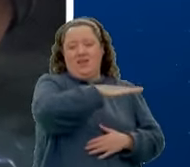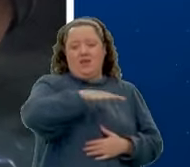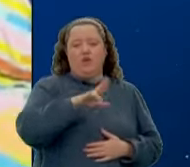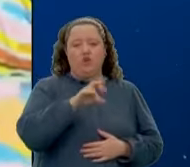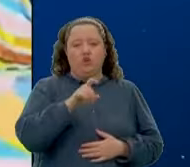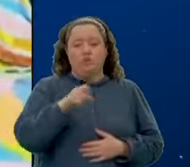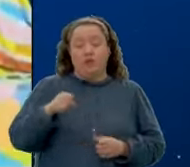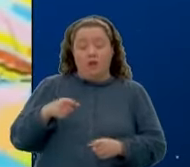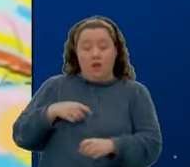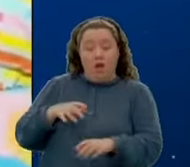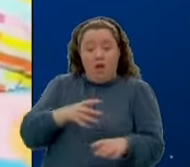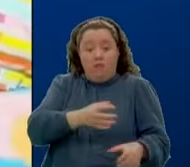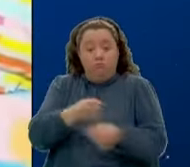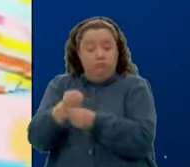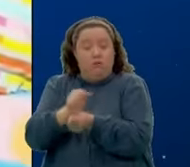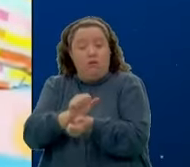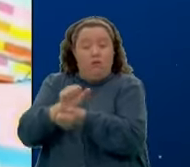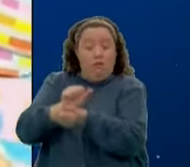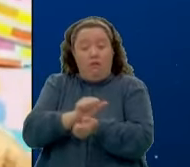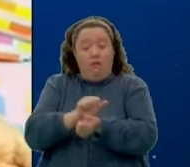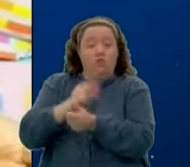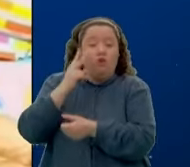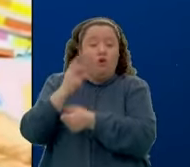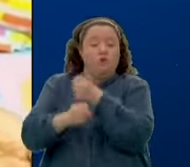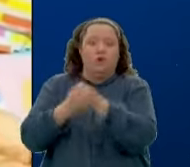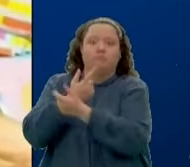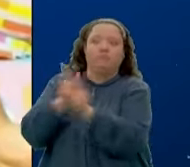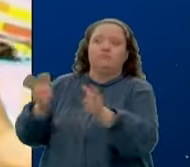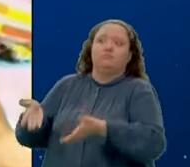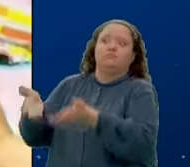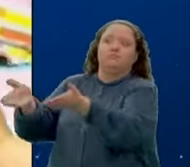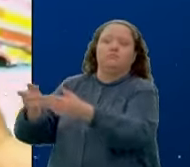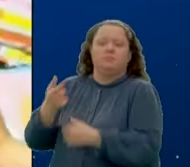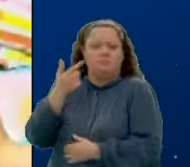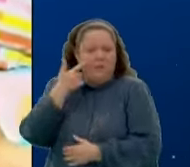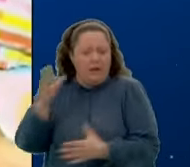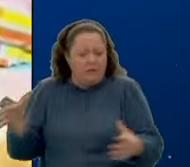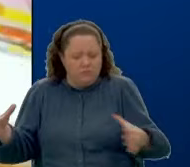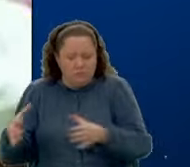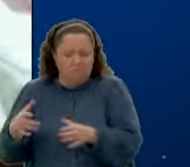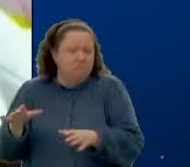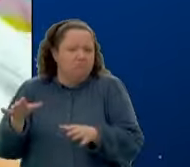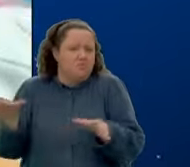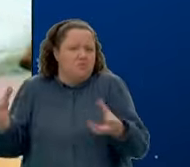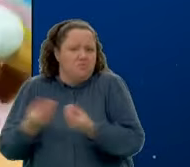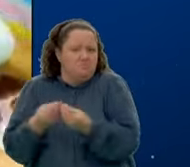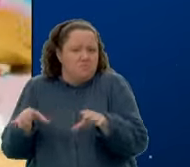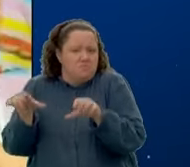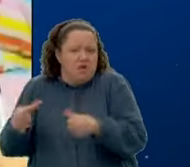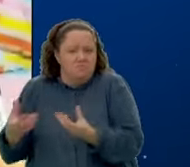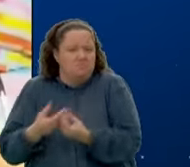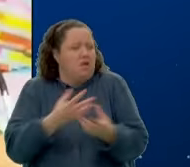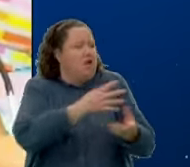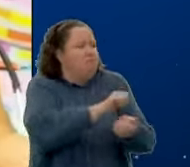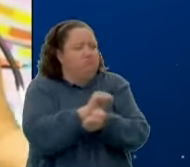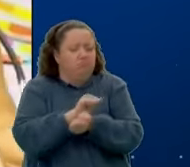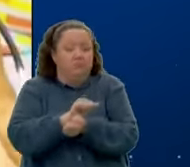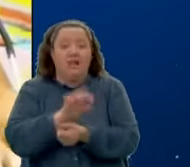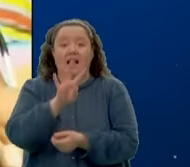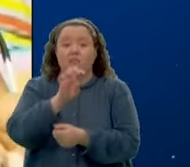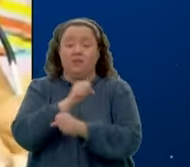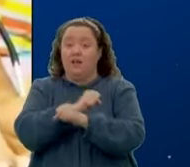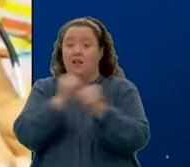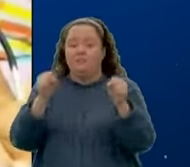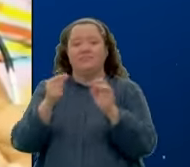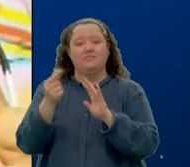quien estuvo en cautiverio por más de 2 años, al parecer por un grupo de delincuencia común. A las 9 de la mañana se reencontró con